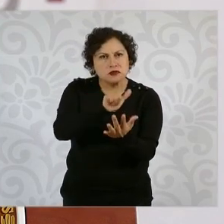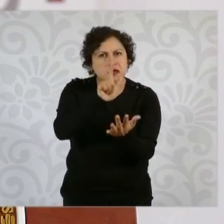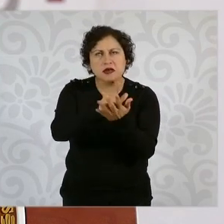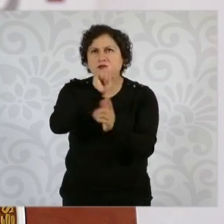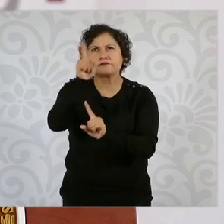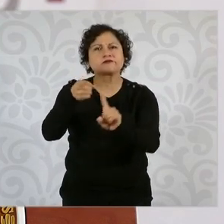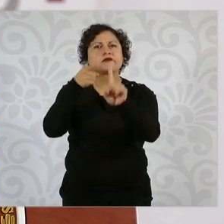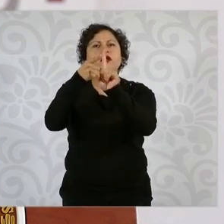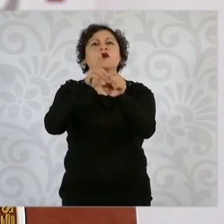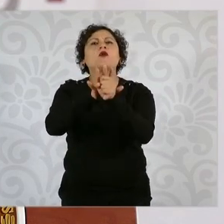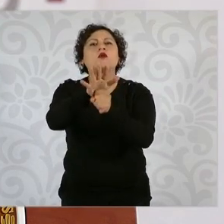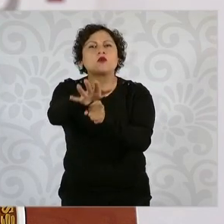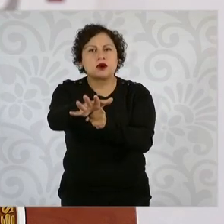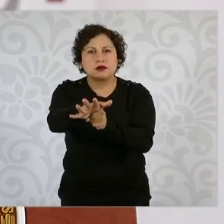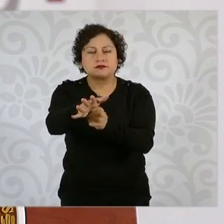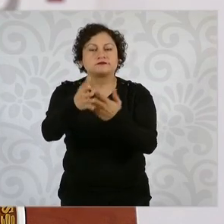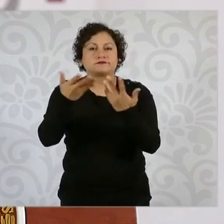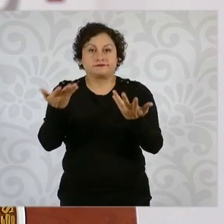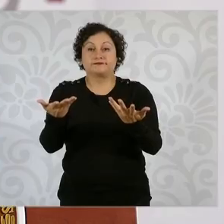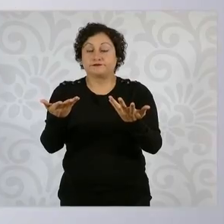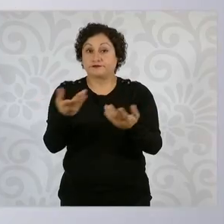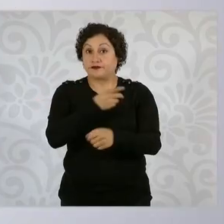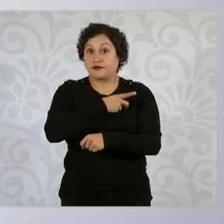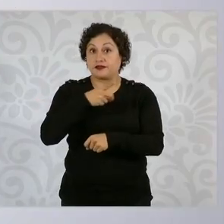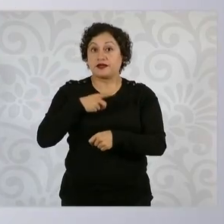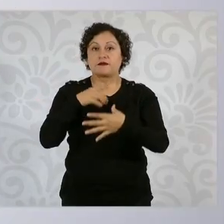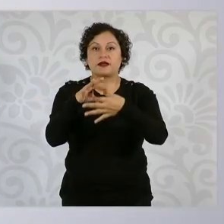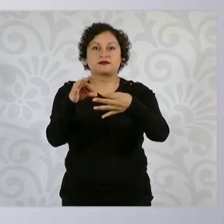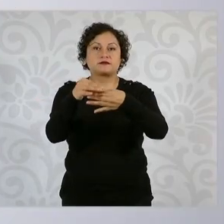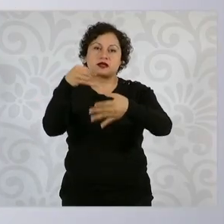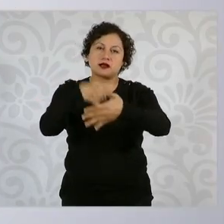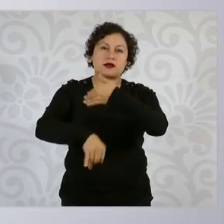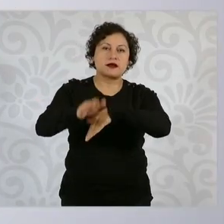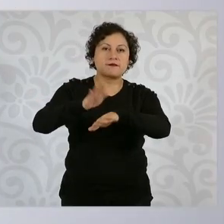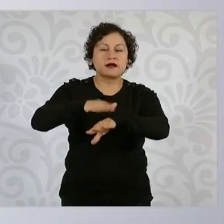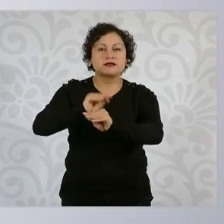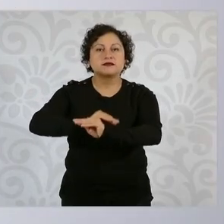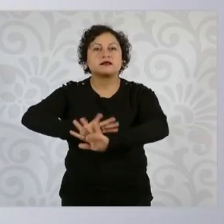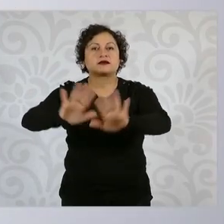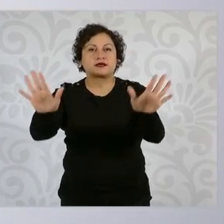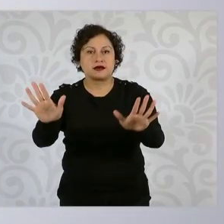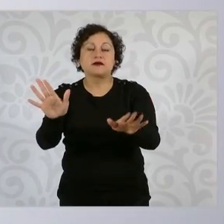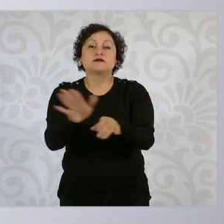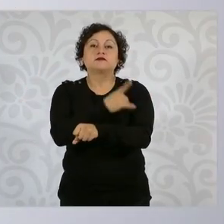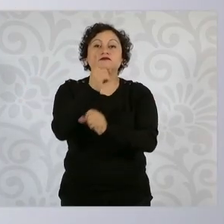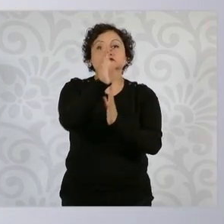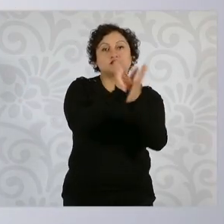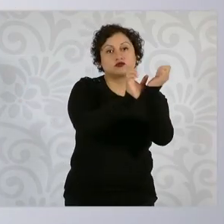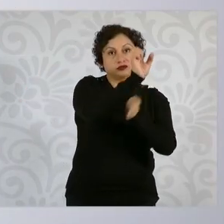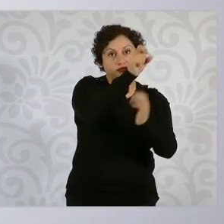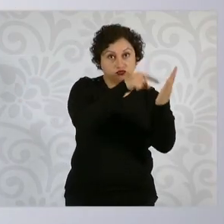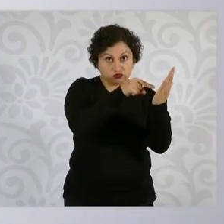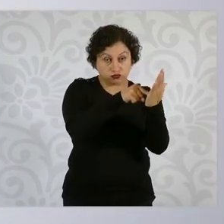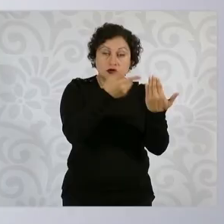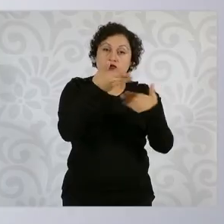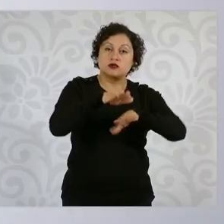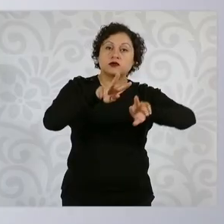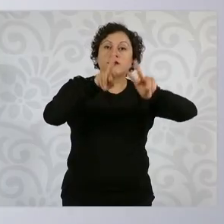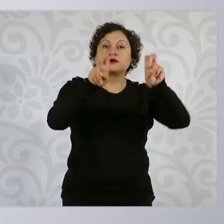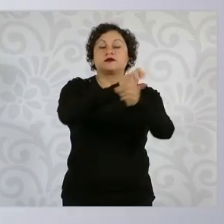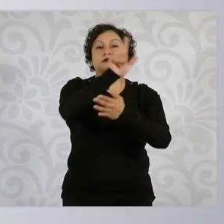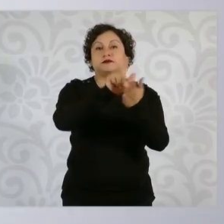detallar lo que no viene en la Constitución de la reforma constitucional al Poder Judicial